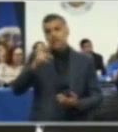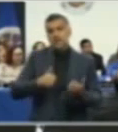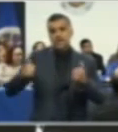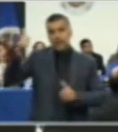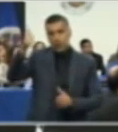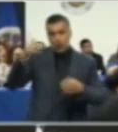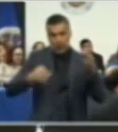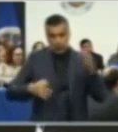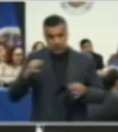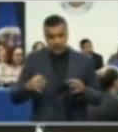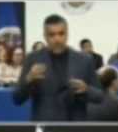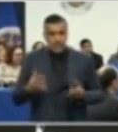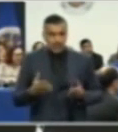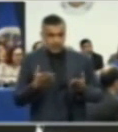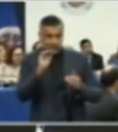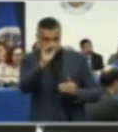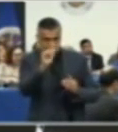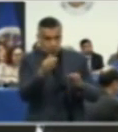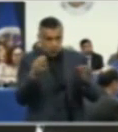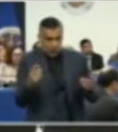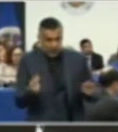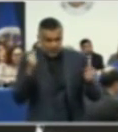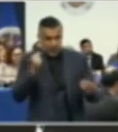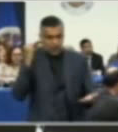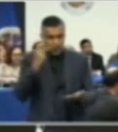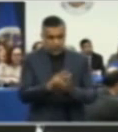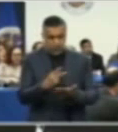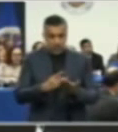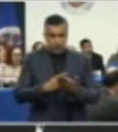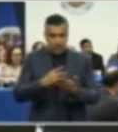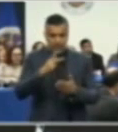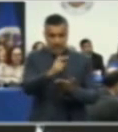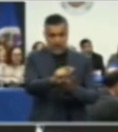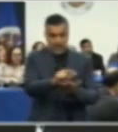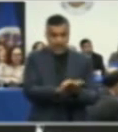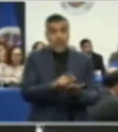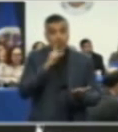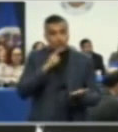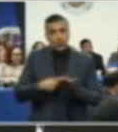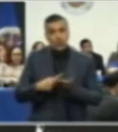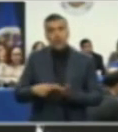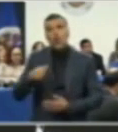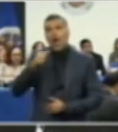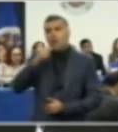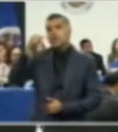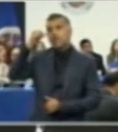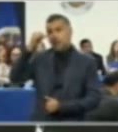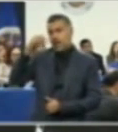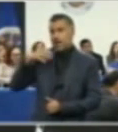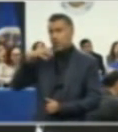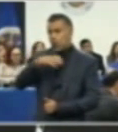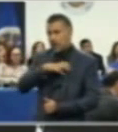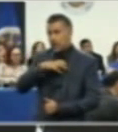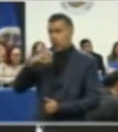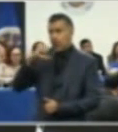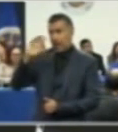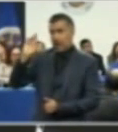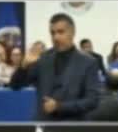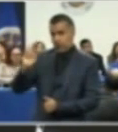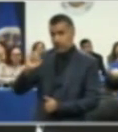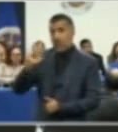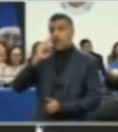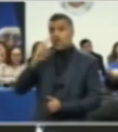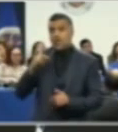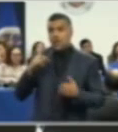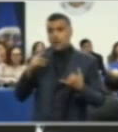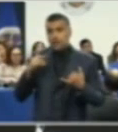donde solicitaba urgentemente el debate de la aprobación del proyecto de ley que fue discutido ayer justamente en el Congreso de la República y que ha